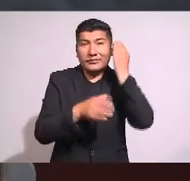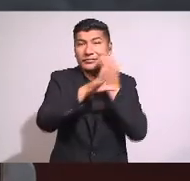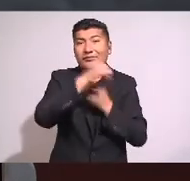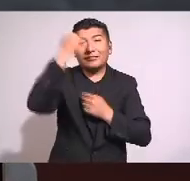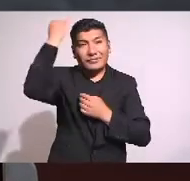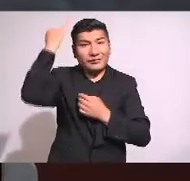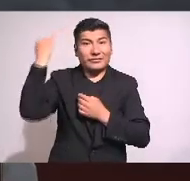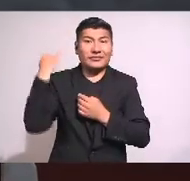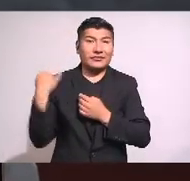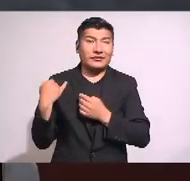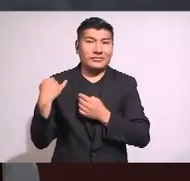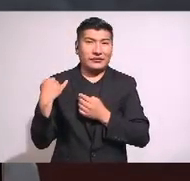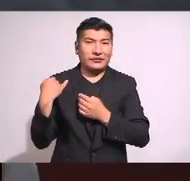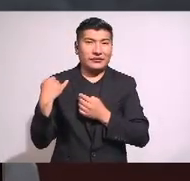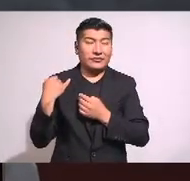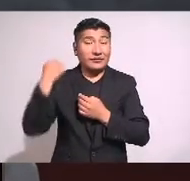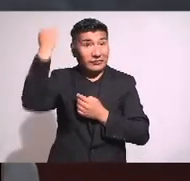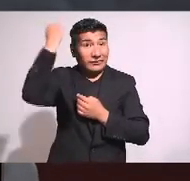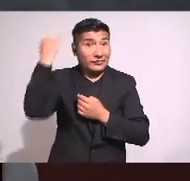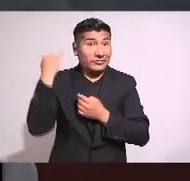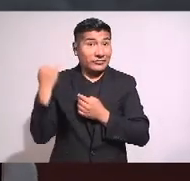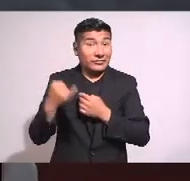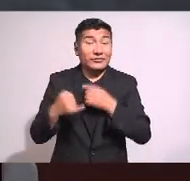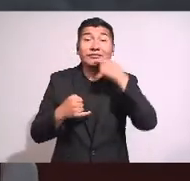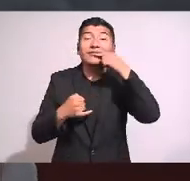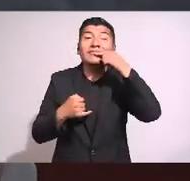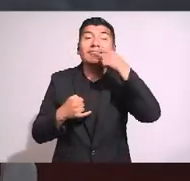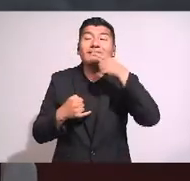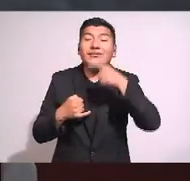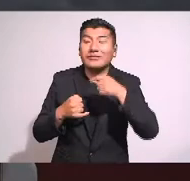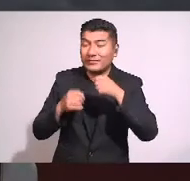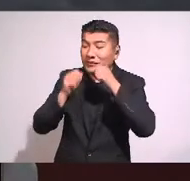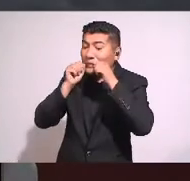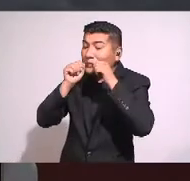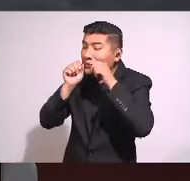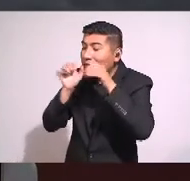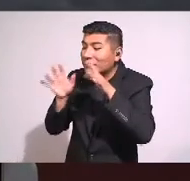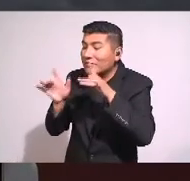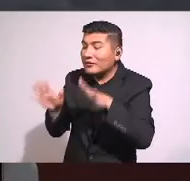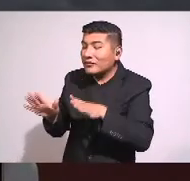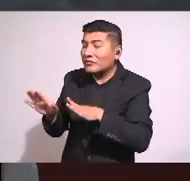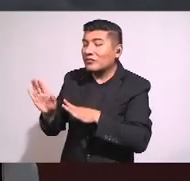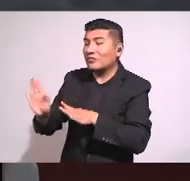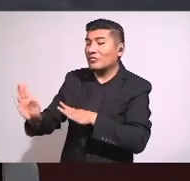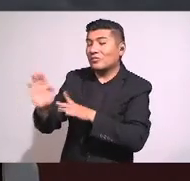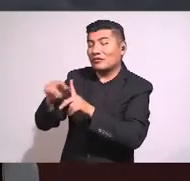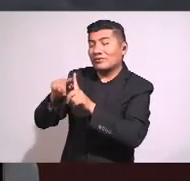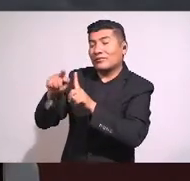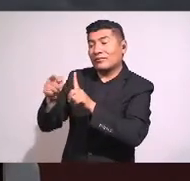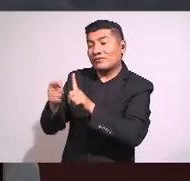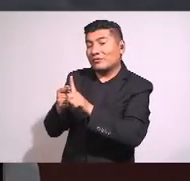Isabel. E Isabel le dice: bendito el fruto de tu